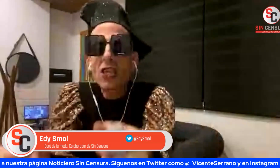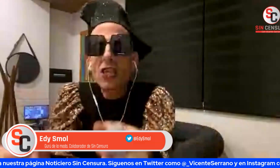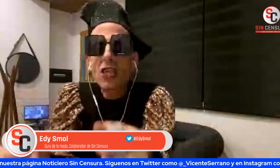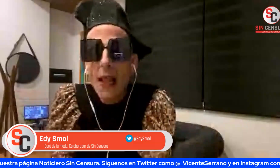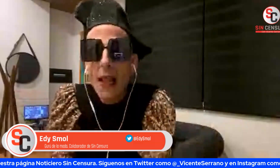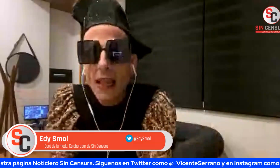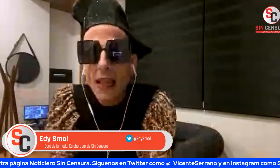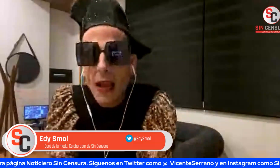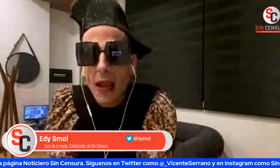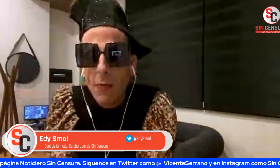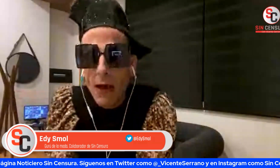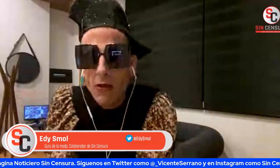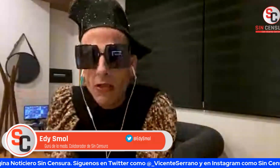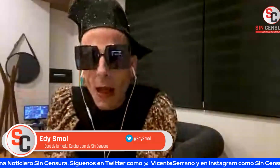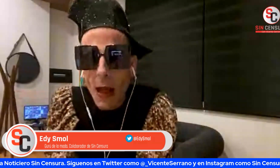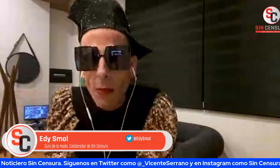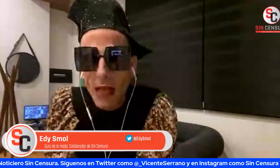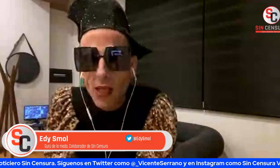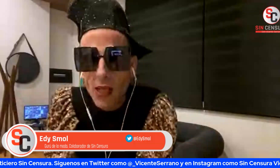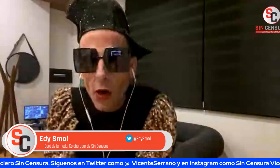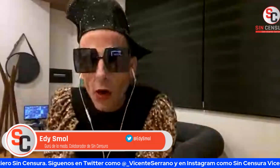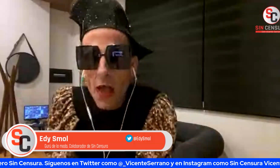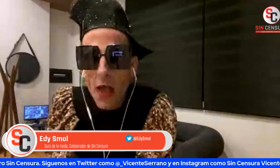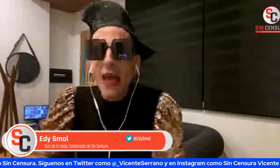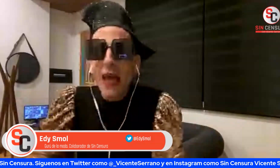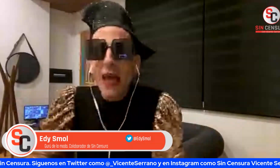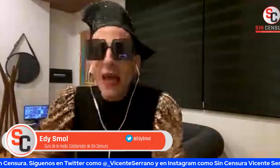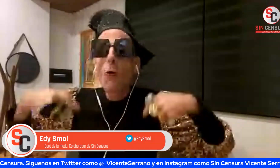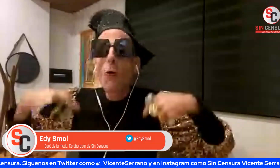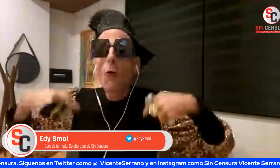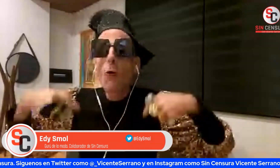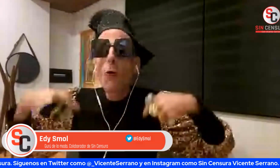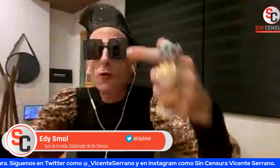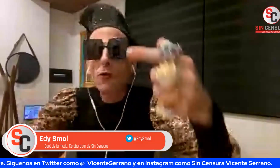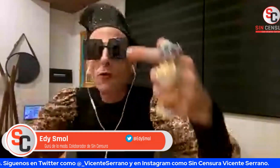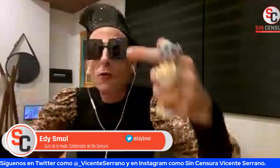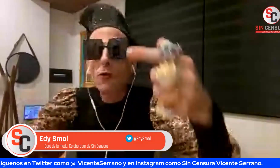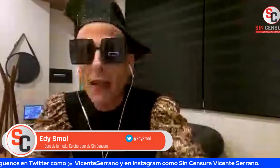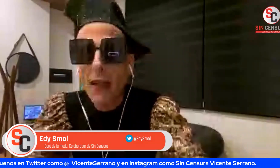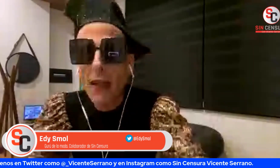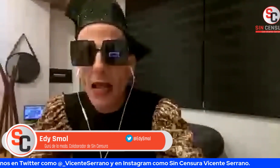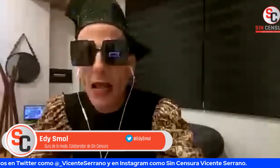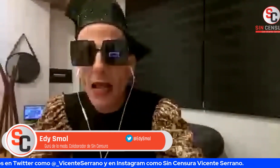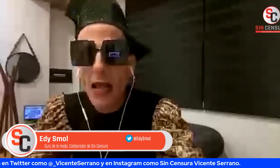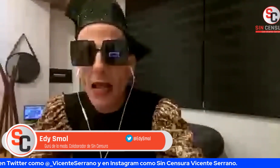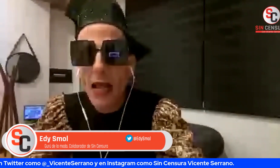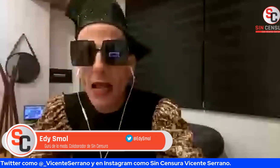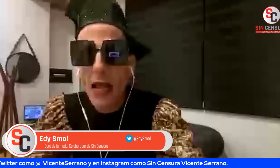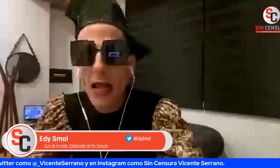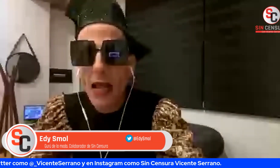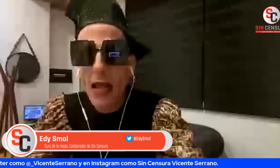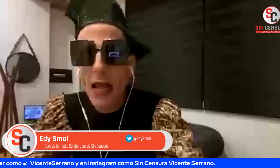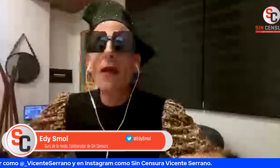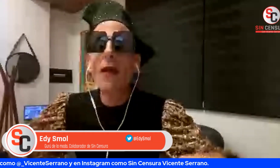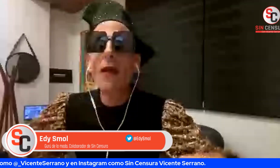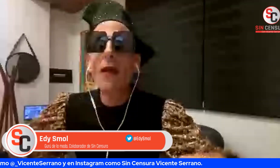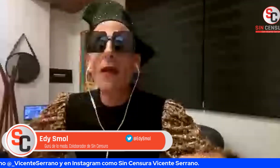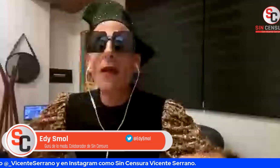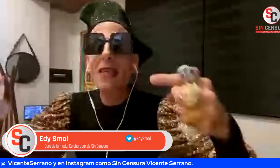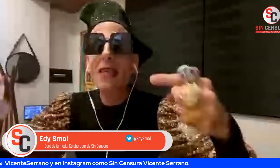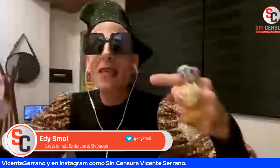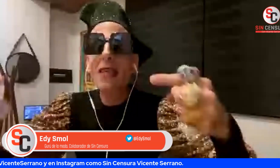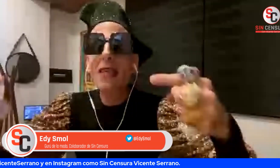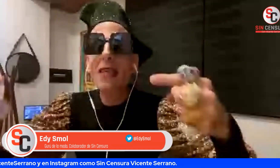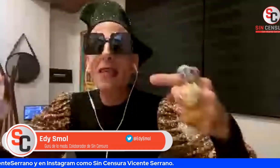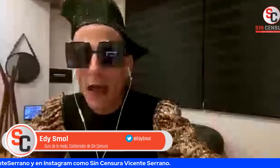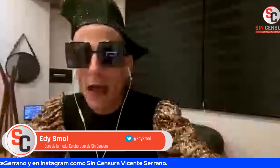les pusieron el dinero en las manos a la población, que justo les pusieron el dinero en las manos a la población cuando